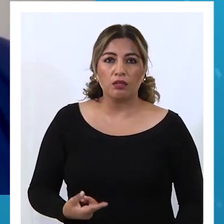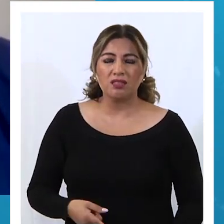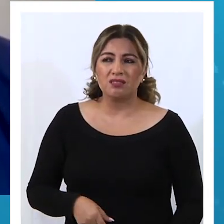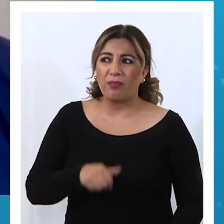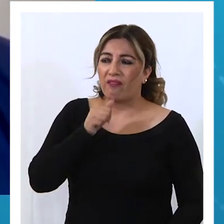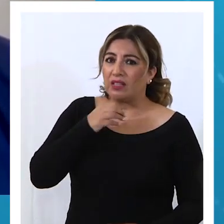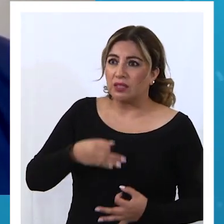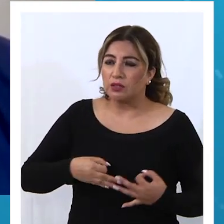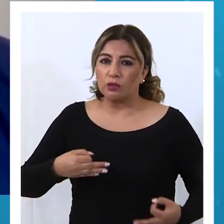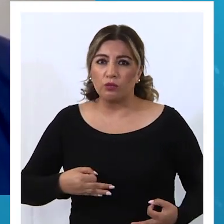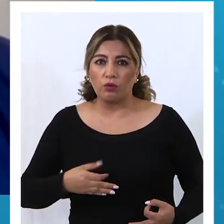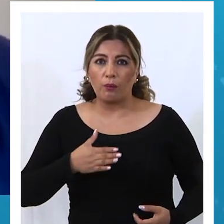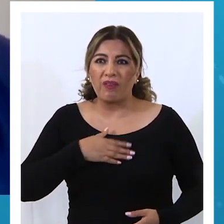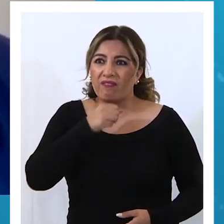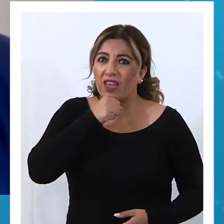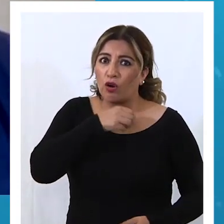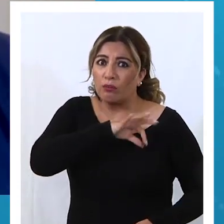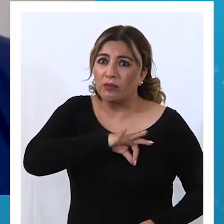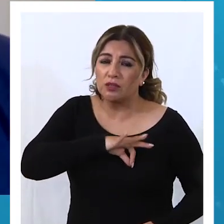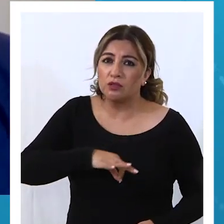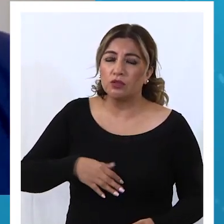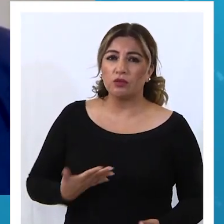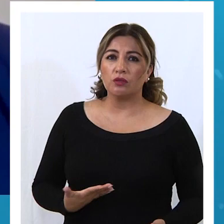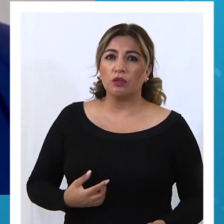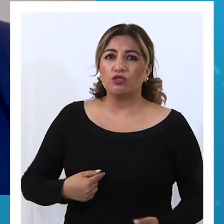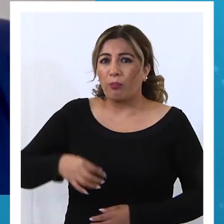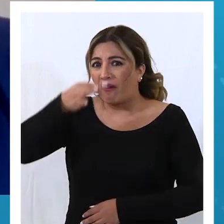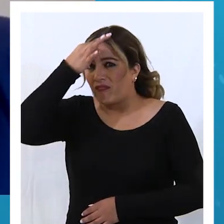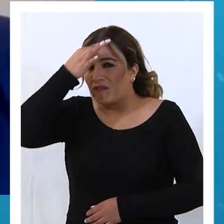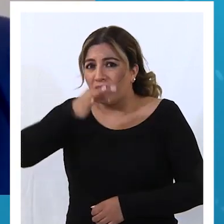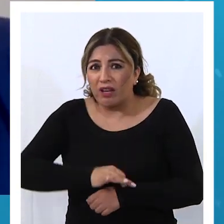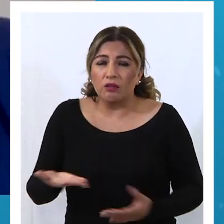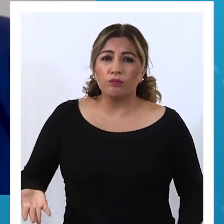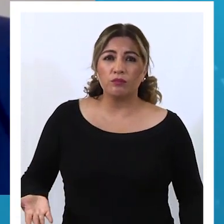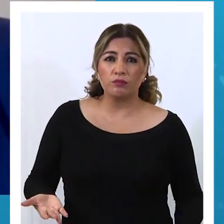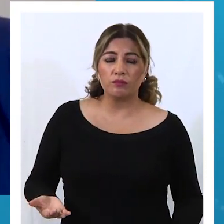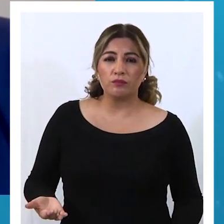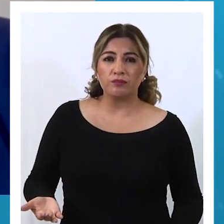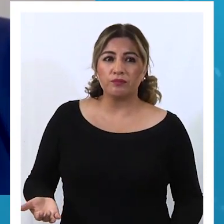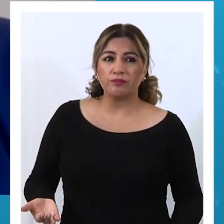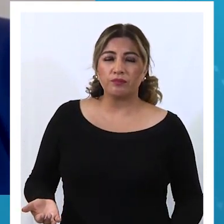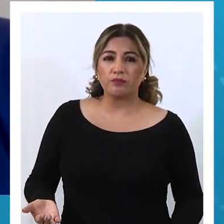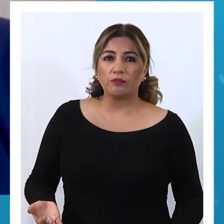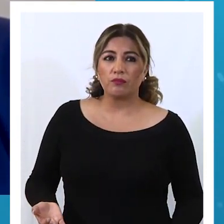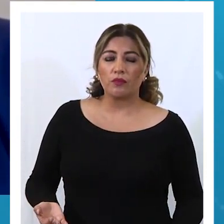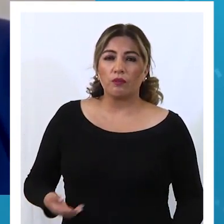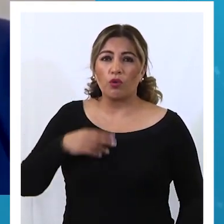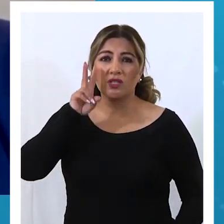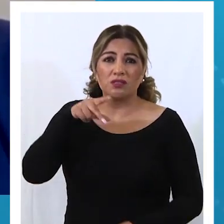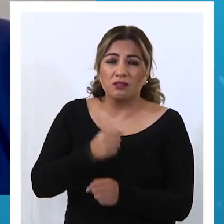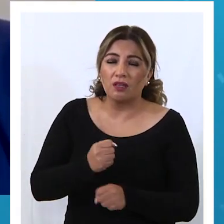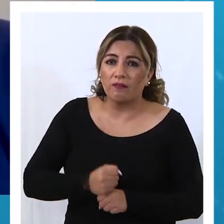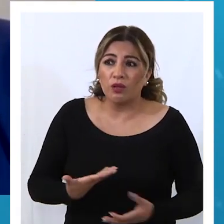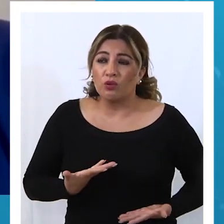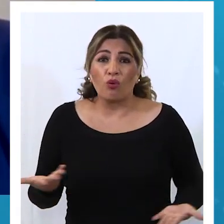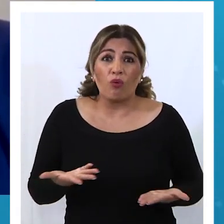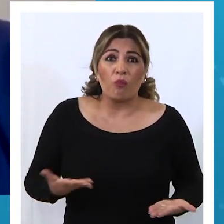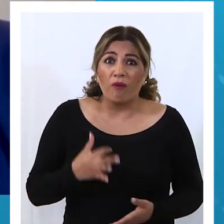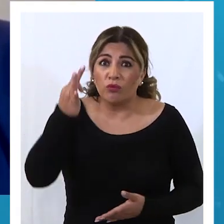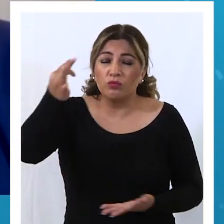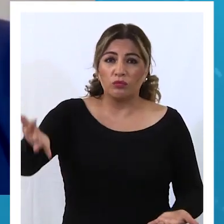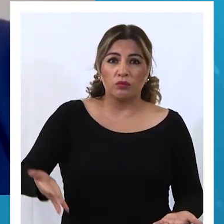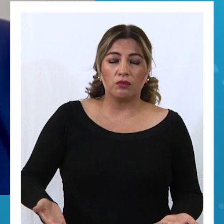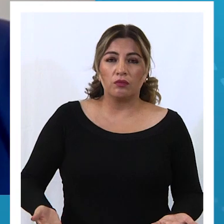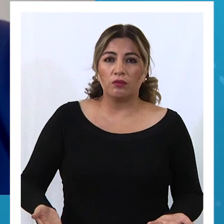con esa inseguridad. ¿Cómo va a ser mi vejez? ¿Cómo va a ser el día en que me enferme, el día que pierda mi trabajo? Entonces,